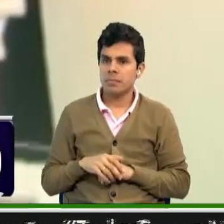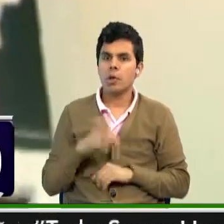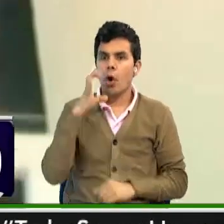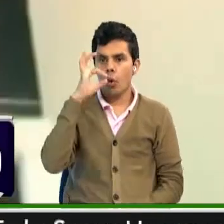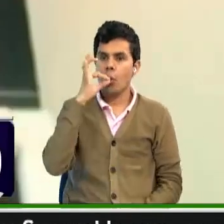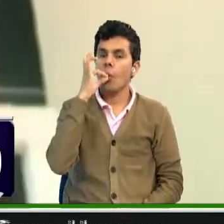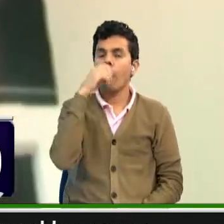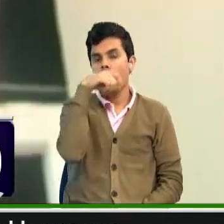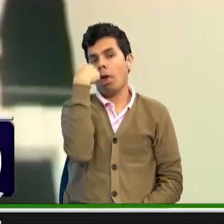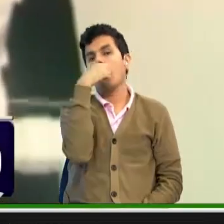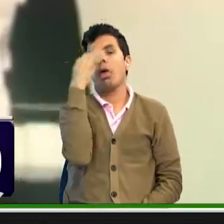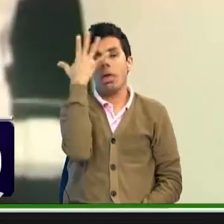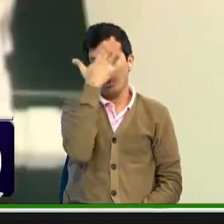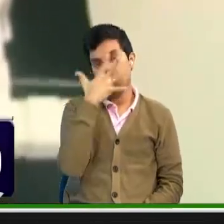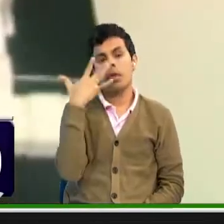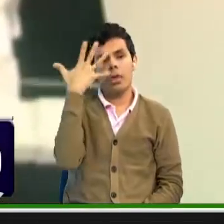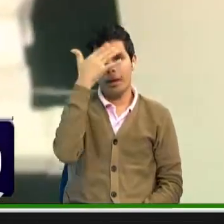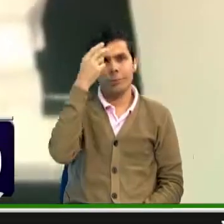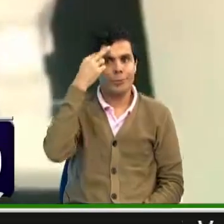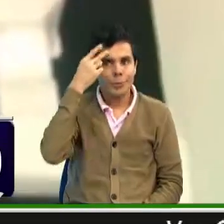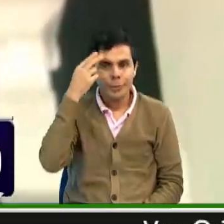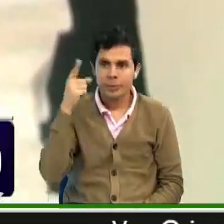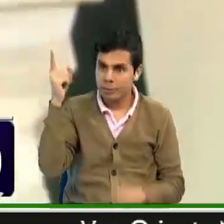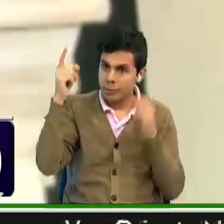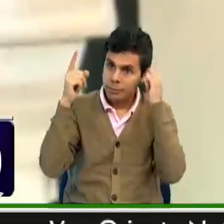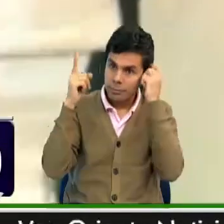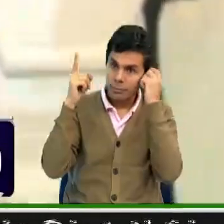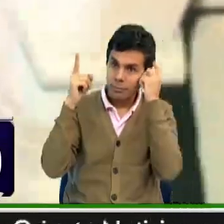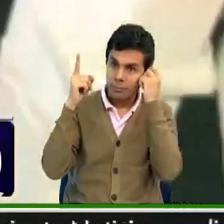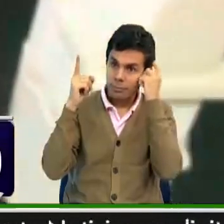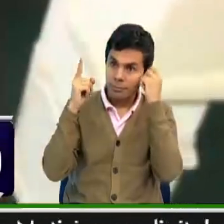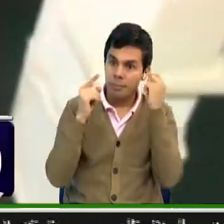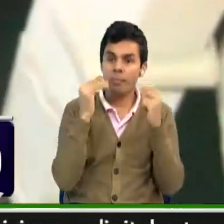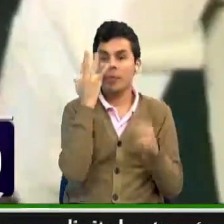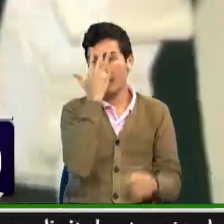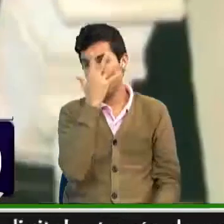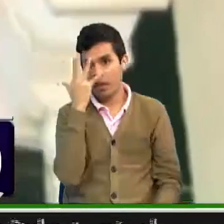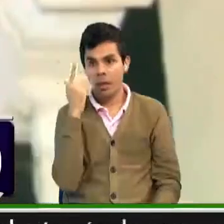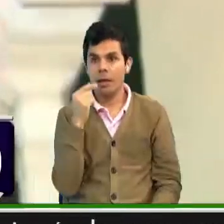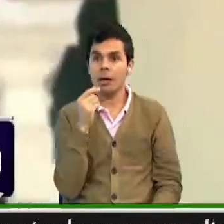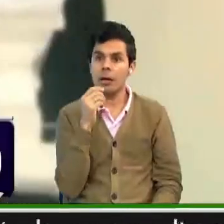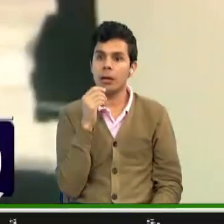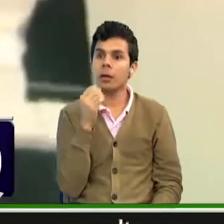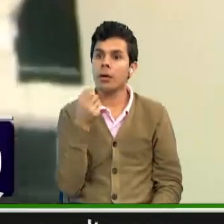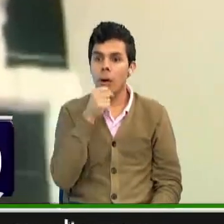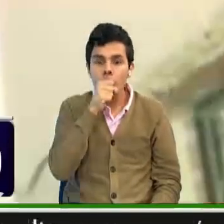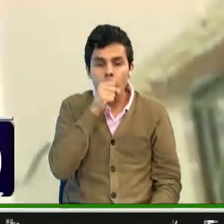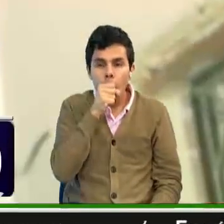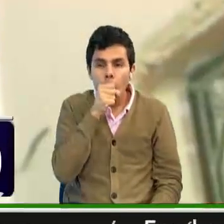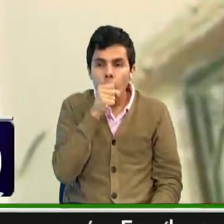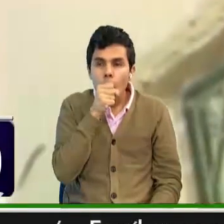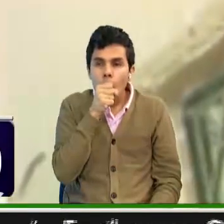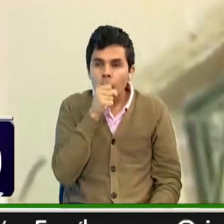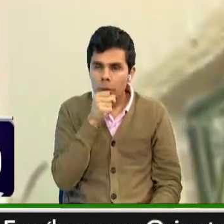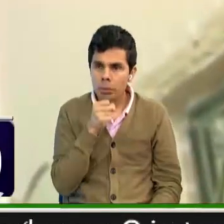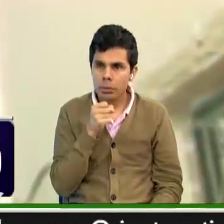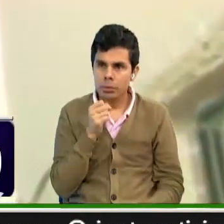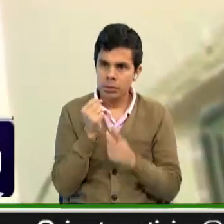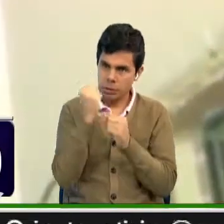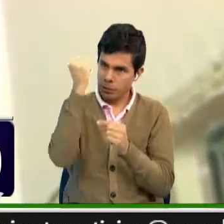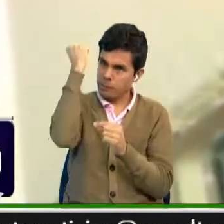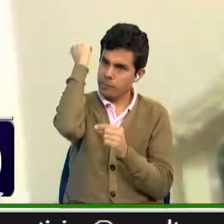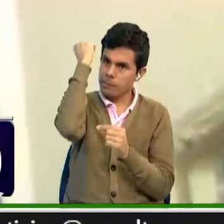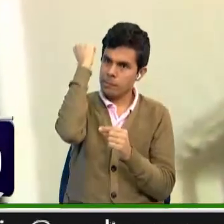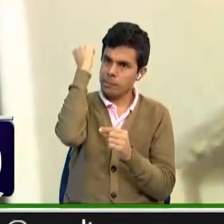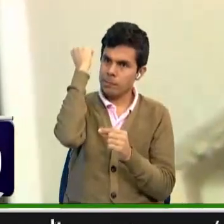drogado, sí, estando en el posta, en el transformador, estuvo consumiendo Boxer. Con un cuchillo en una mano